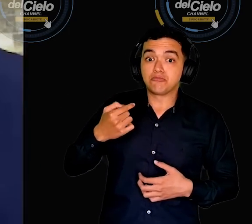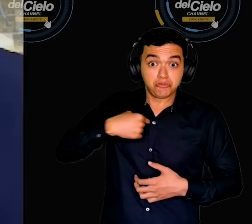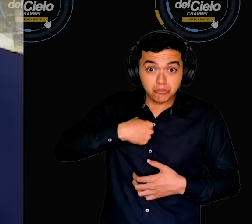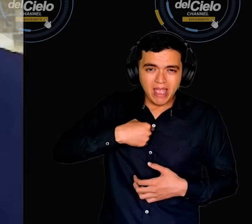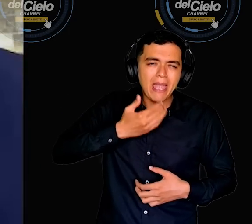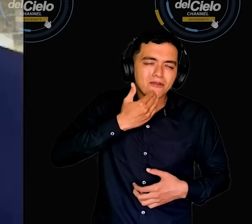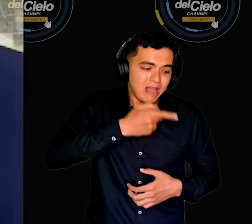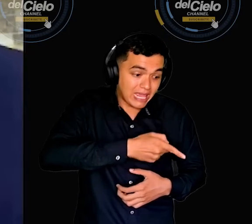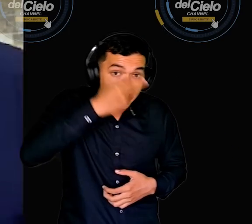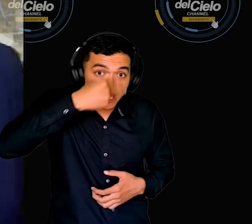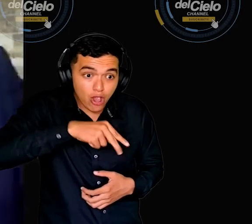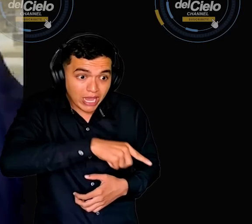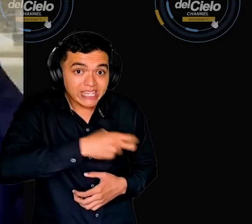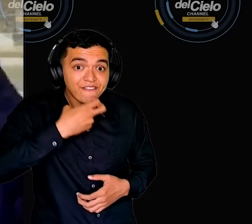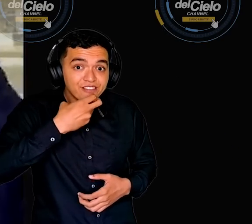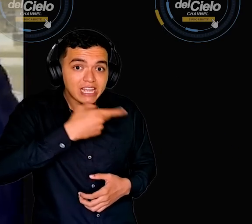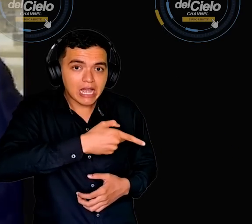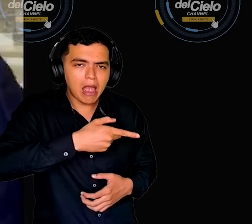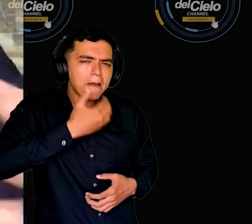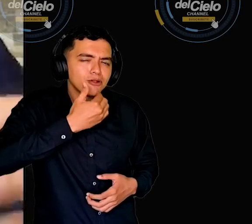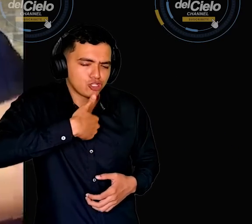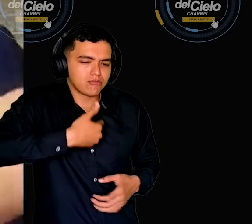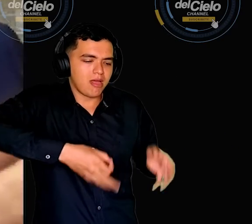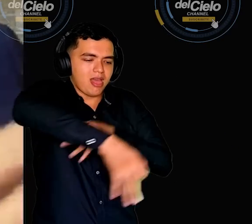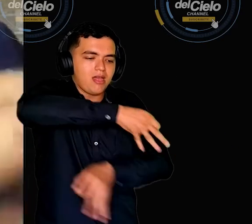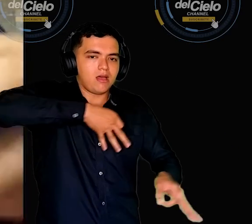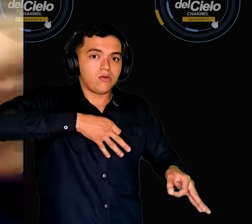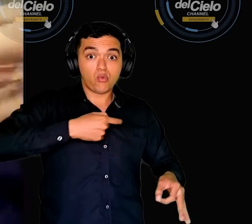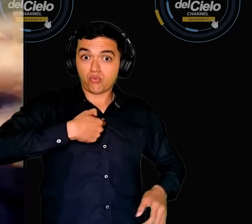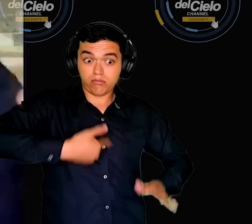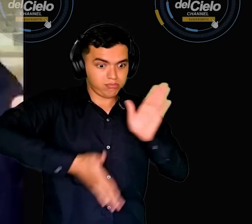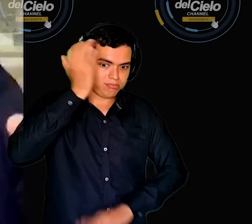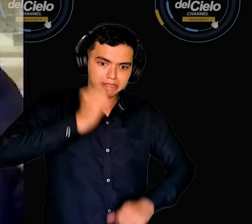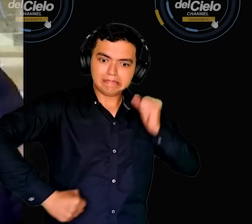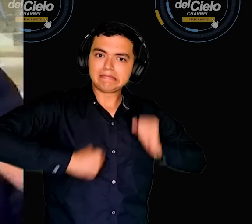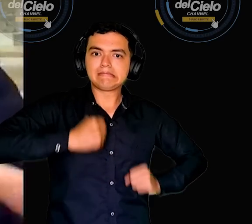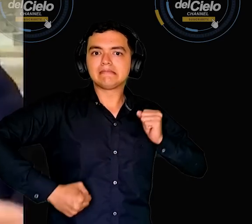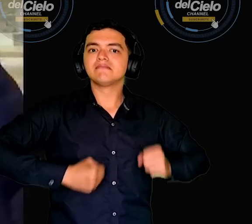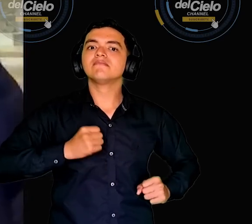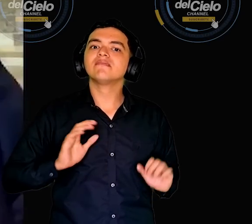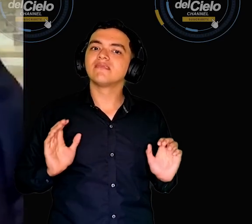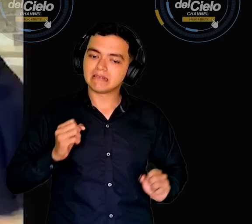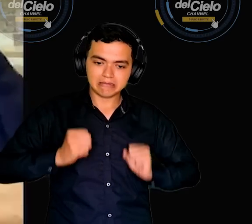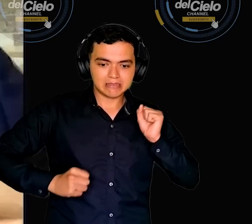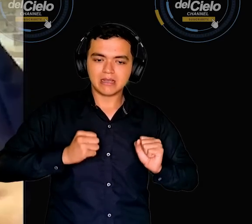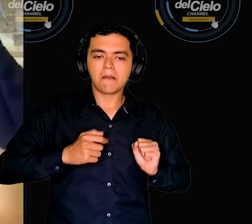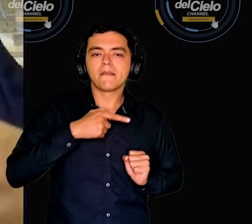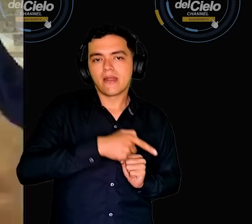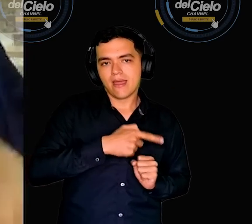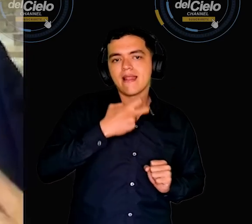en esta situación que me hace pensar que